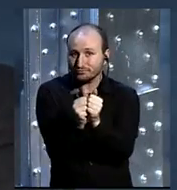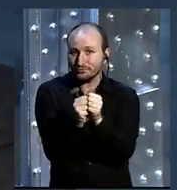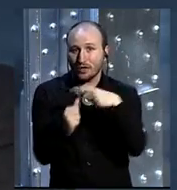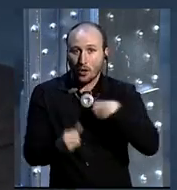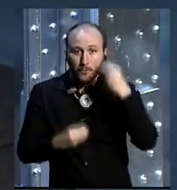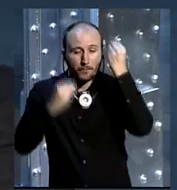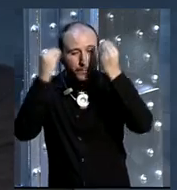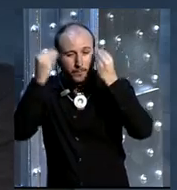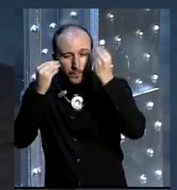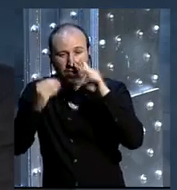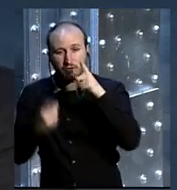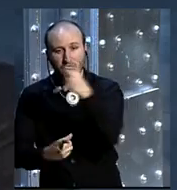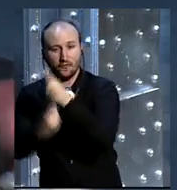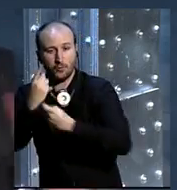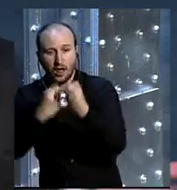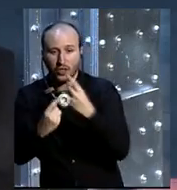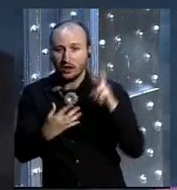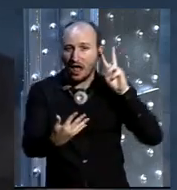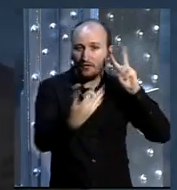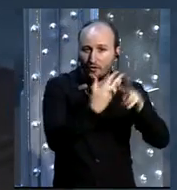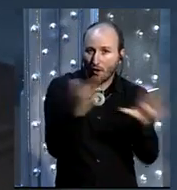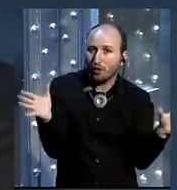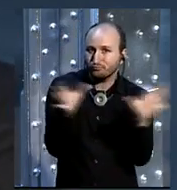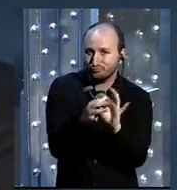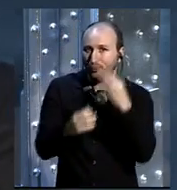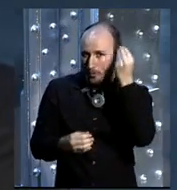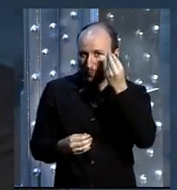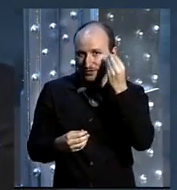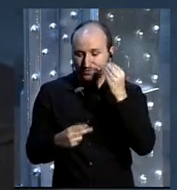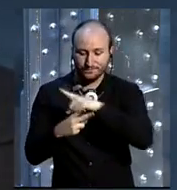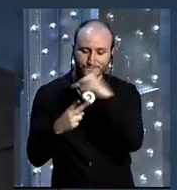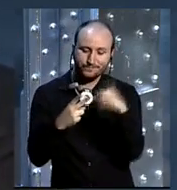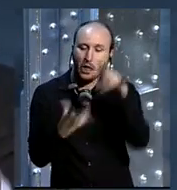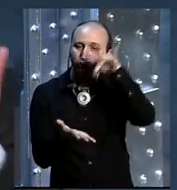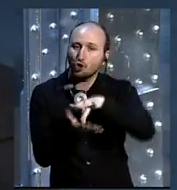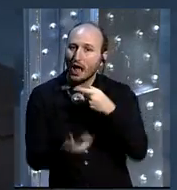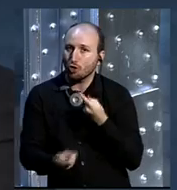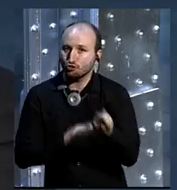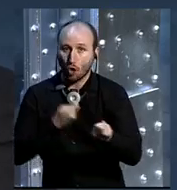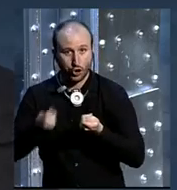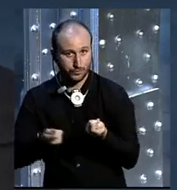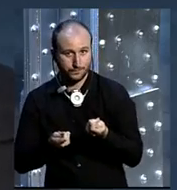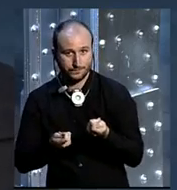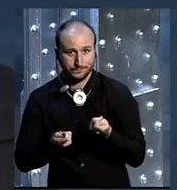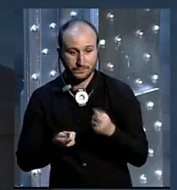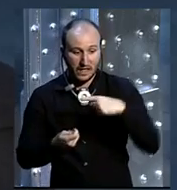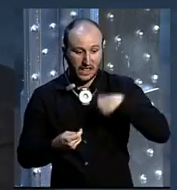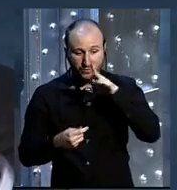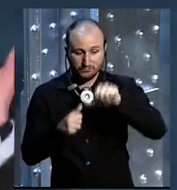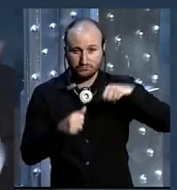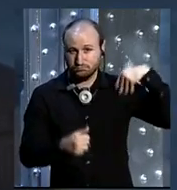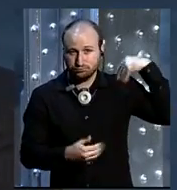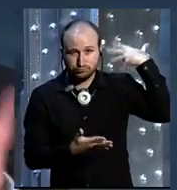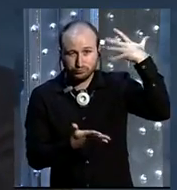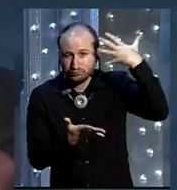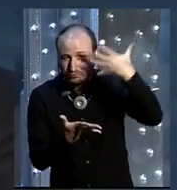gran parte de la transparencia, de la agenda de transparencia. La segunda parte es el control. Y aquí, de nuevo, hemos visto a lo largo del tiempo que lo que la